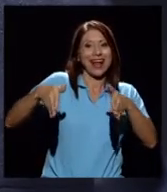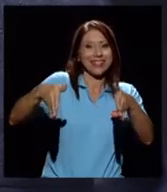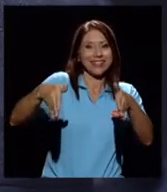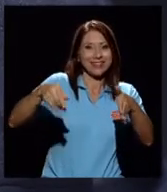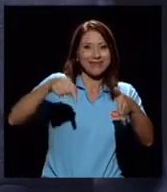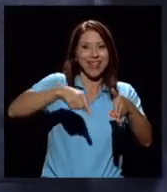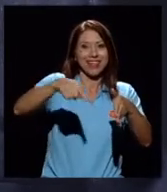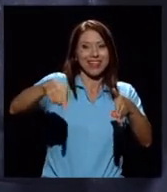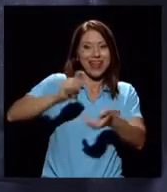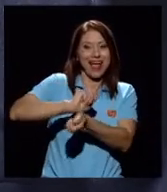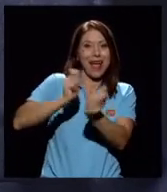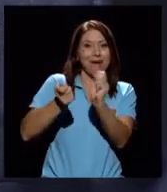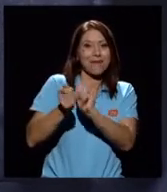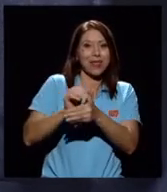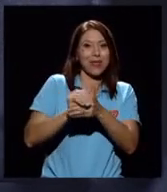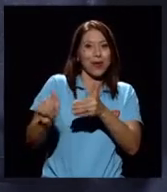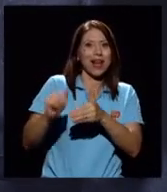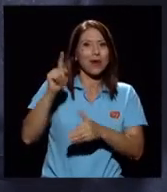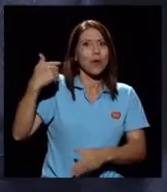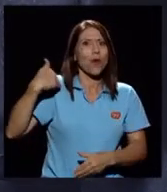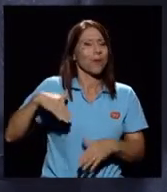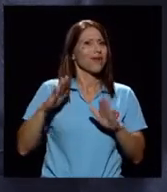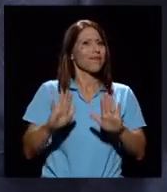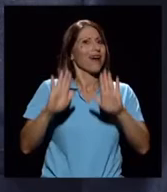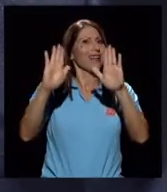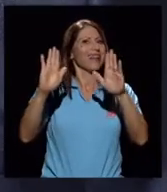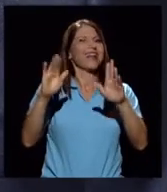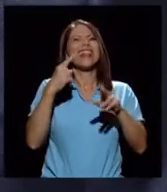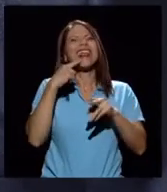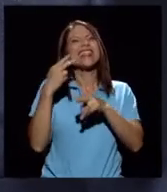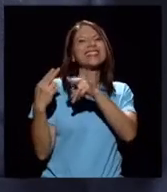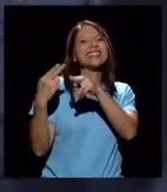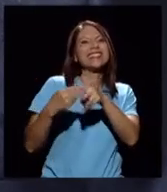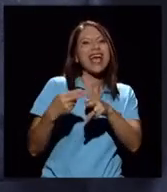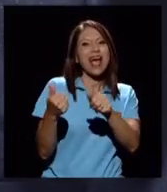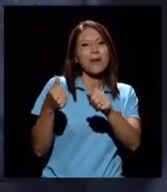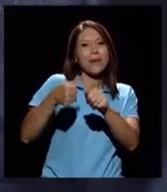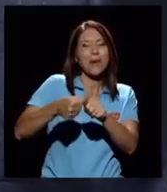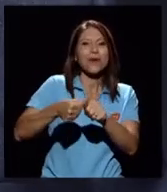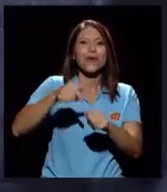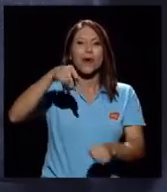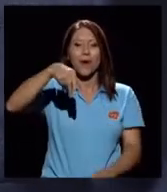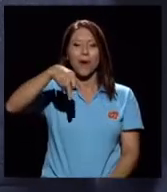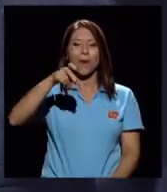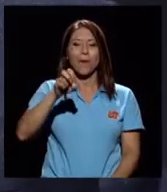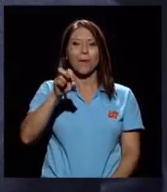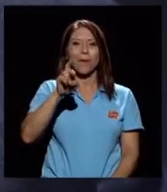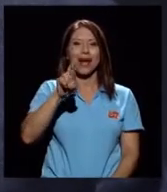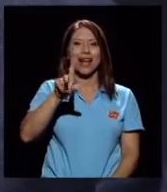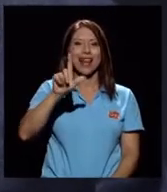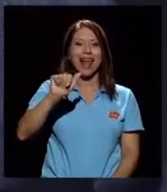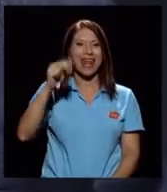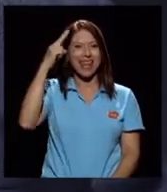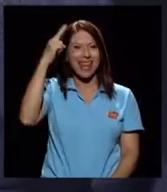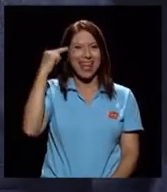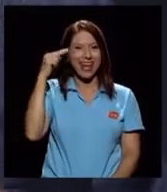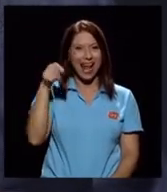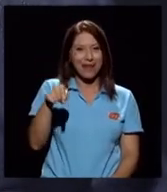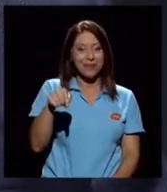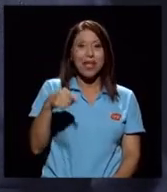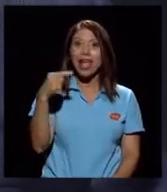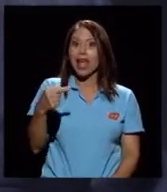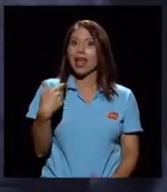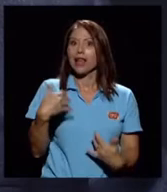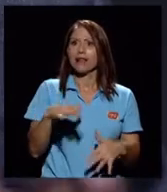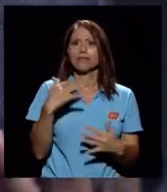monumental había un tipo que era fabuloso de siempre la negra perla negra era un tipo muy avezado tenía una